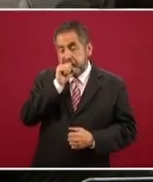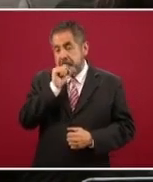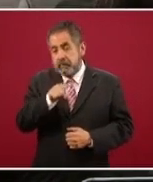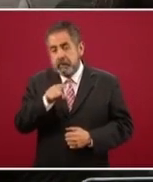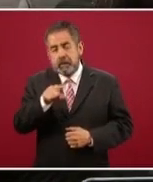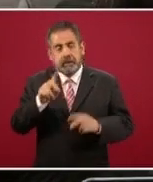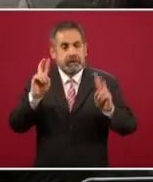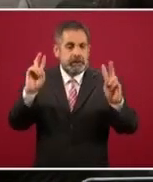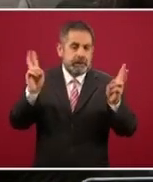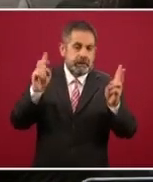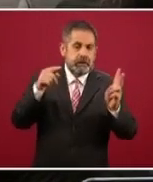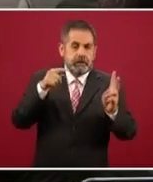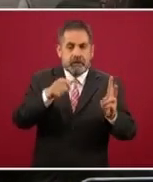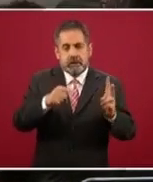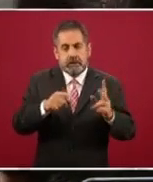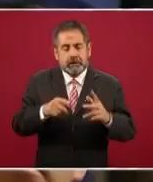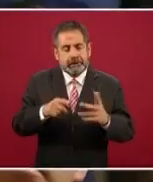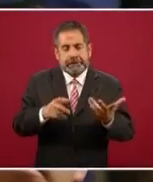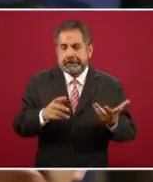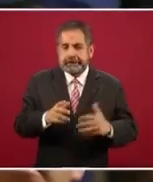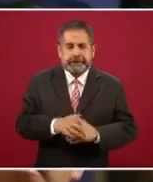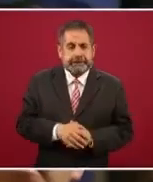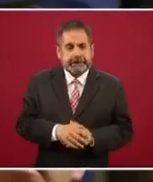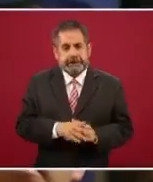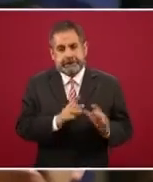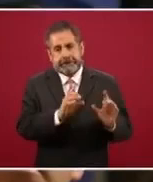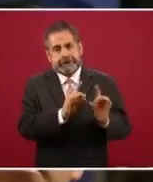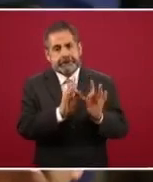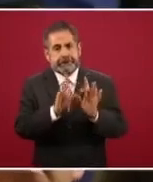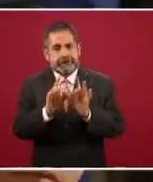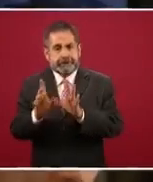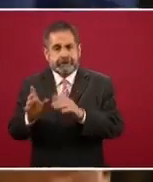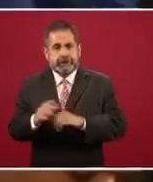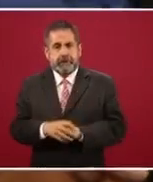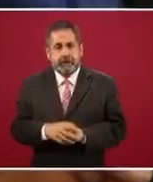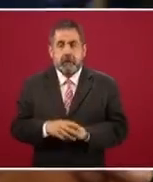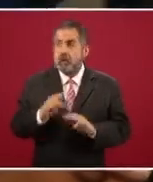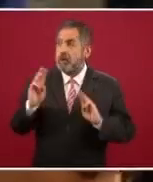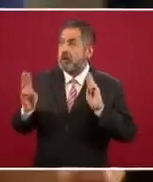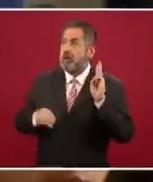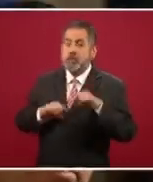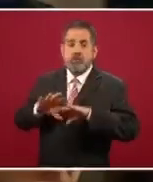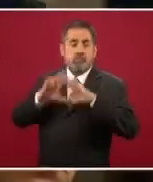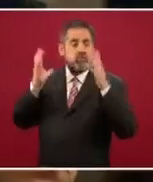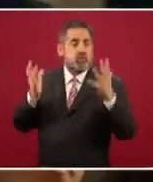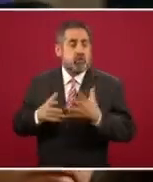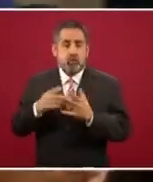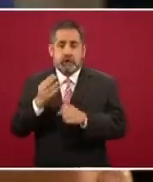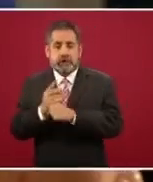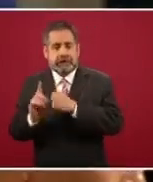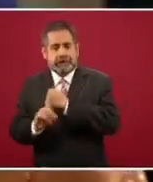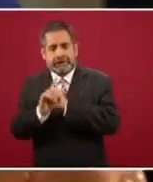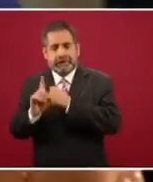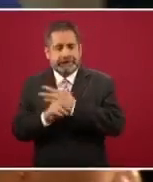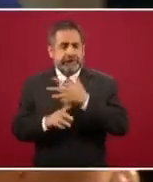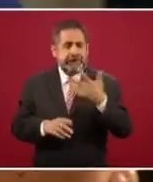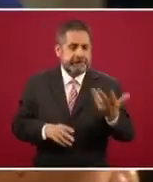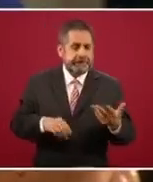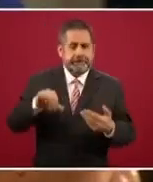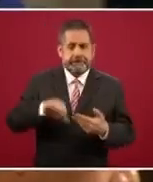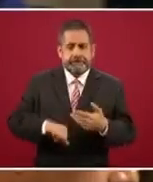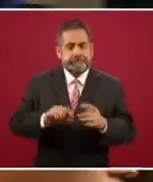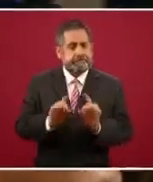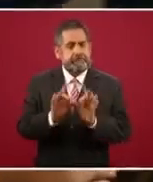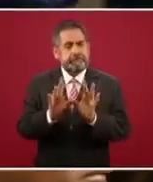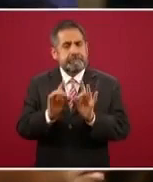mal, de esta calamidad que atrae al mundo y lo preocupa profundamente, surgió aquí